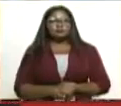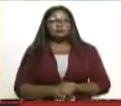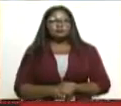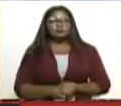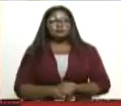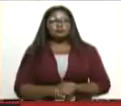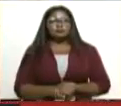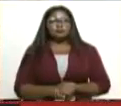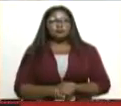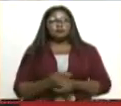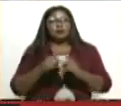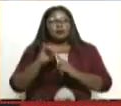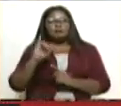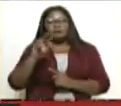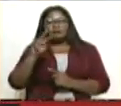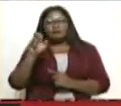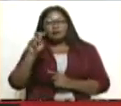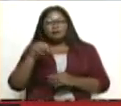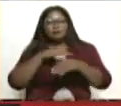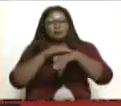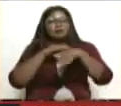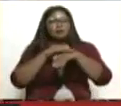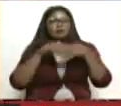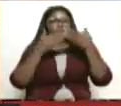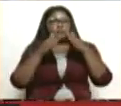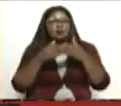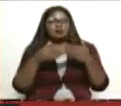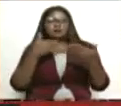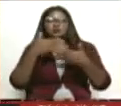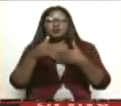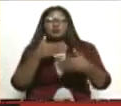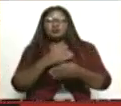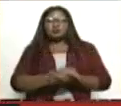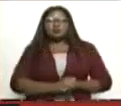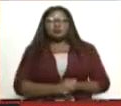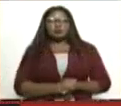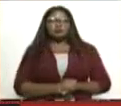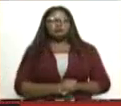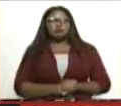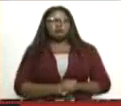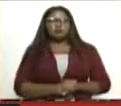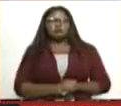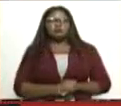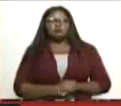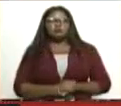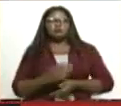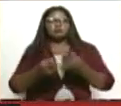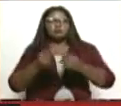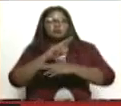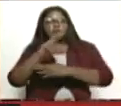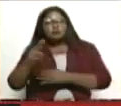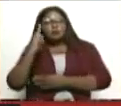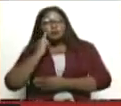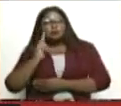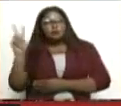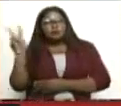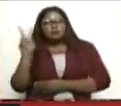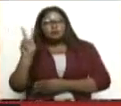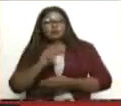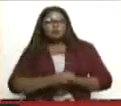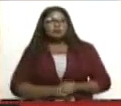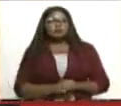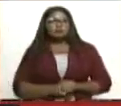Palabras de Iván Gil, ministro del Poder Popular para Relaciones Exteriores de la República Bolivariana de